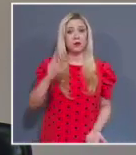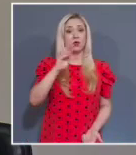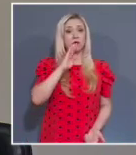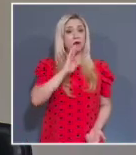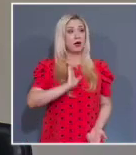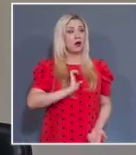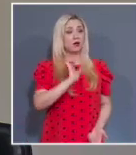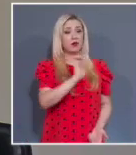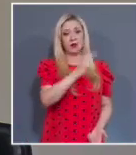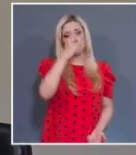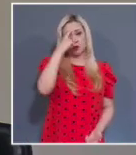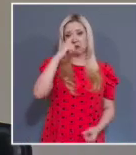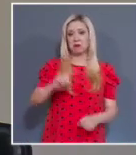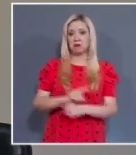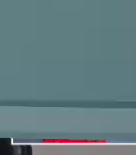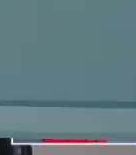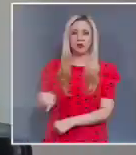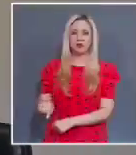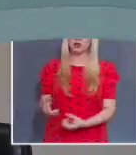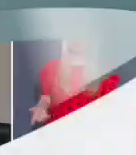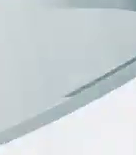Federación, Rosy García.